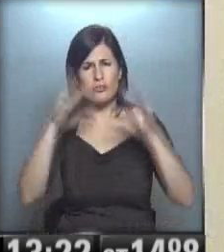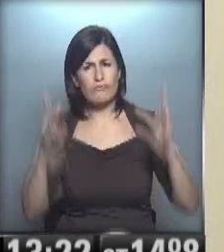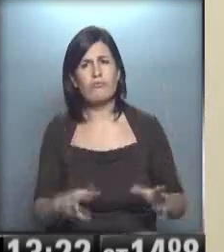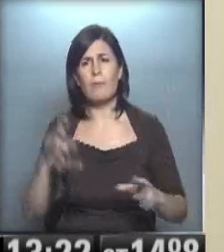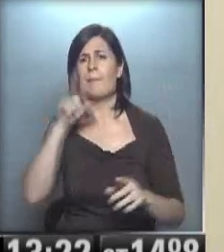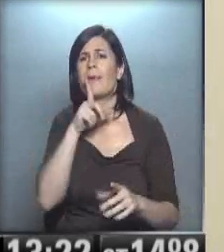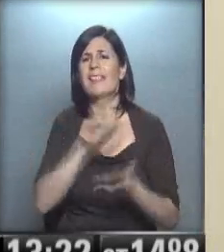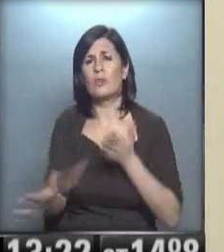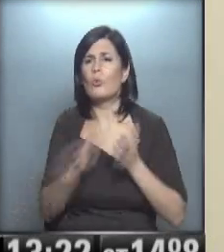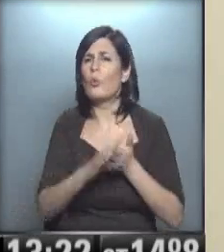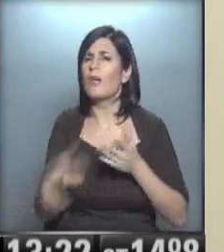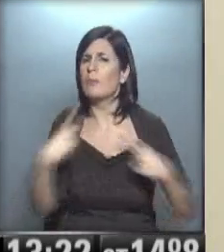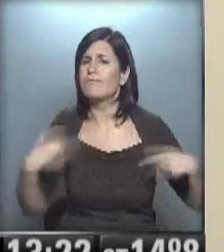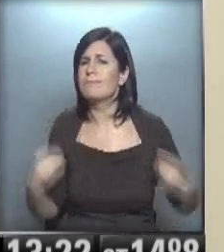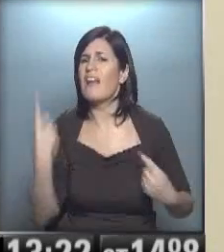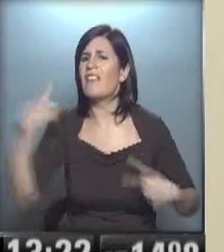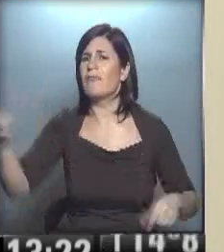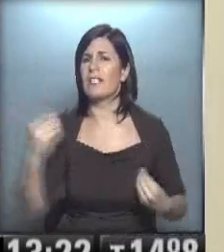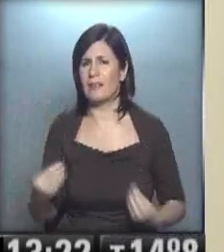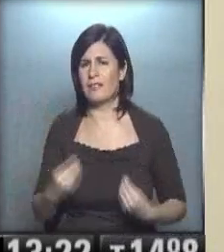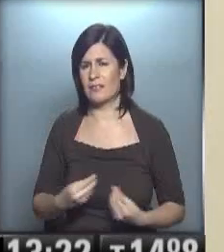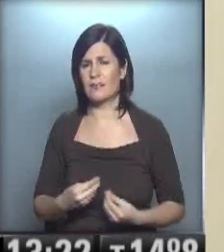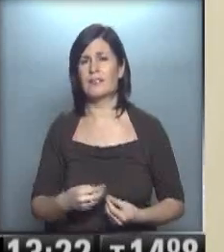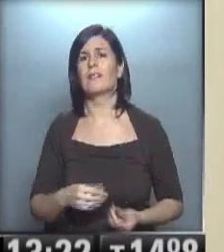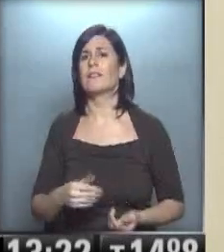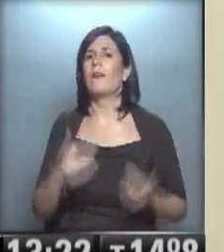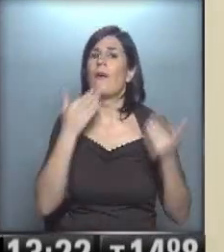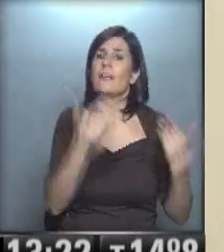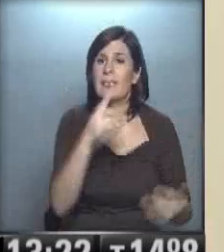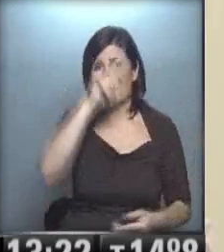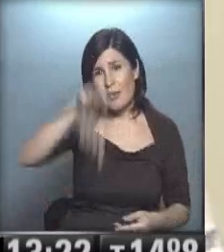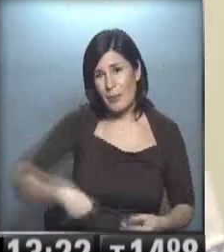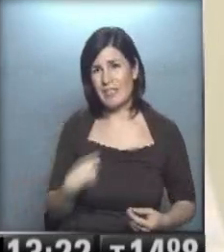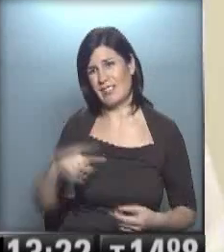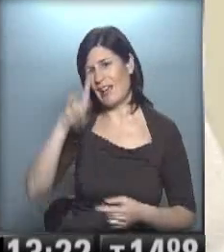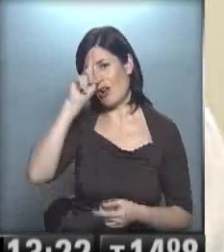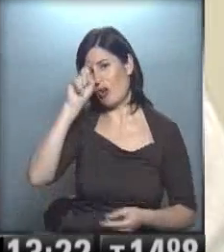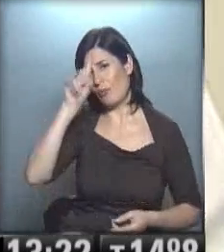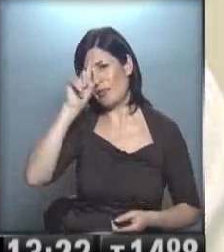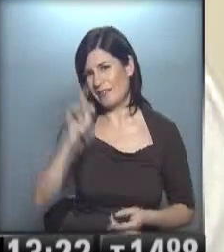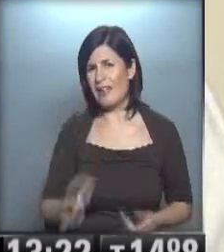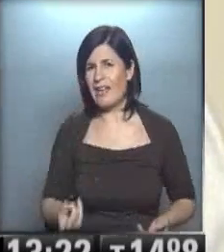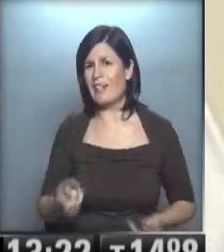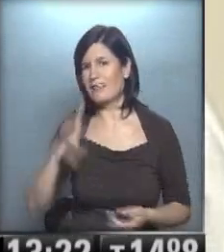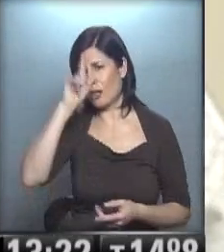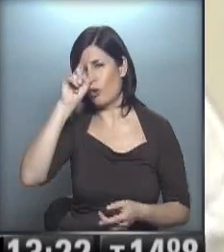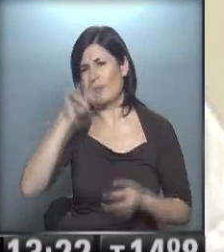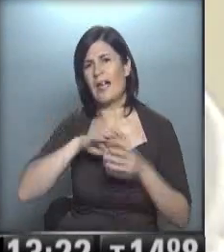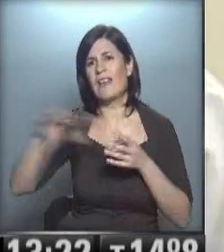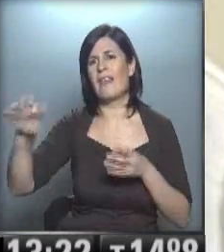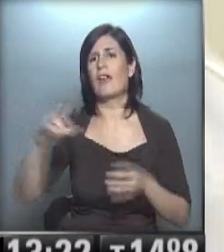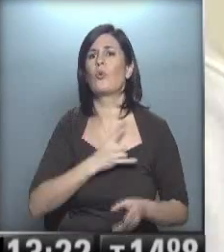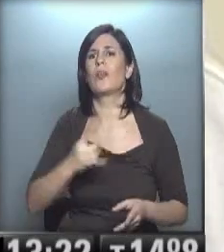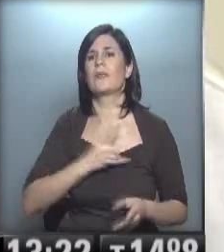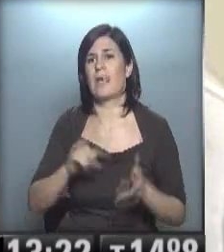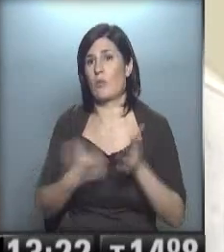mamógrafo nuevo que llegó a la argentina silvia muchas gracias por acercarse a nuestra institución que depende de la universidad de buenos aires